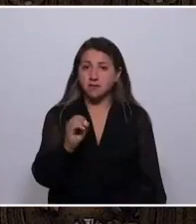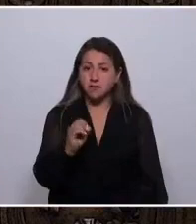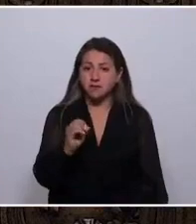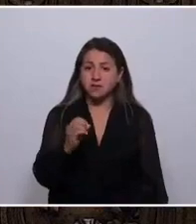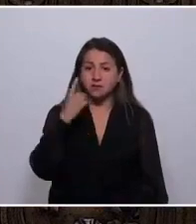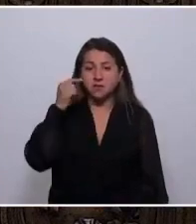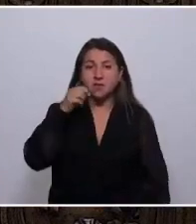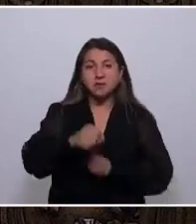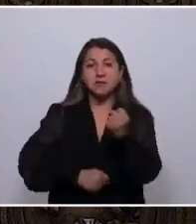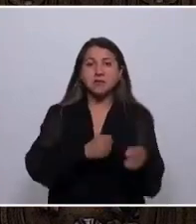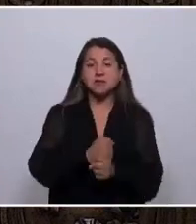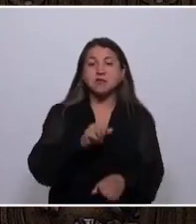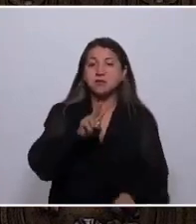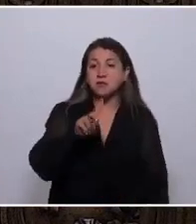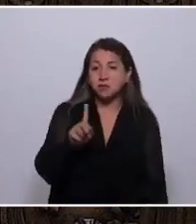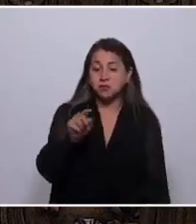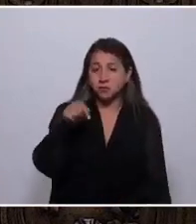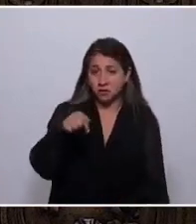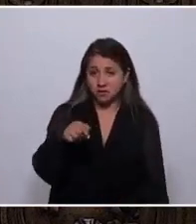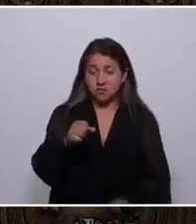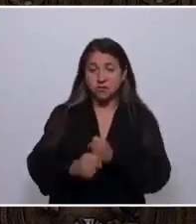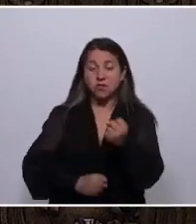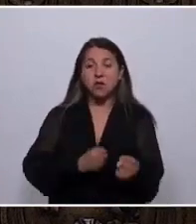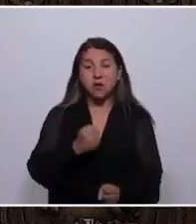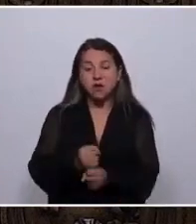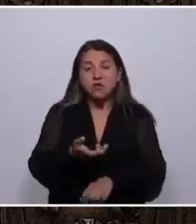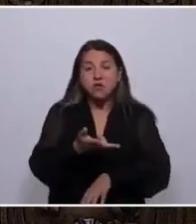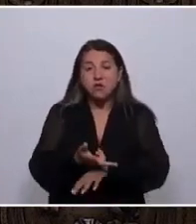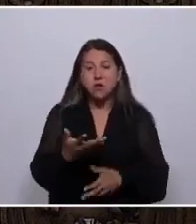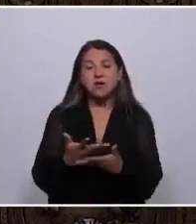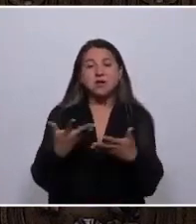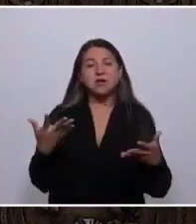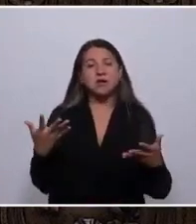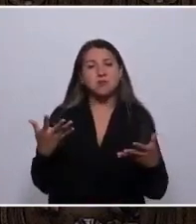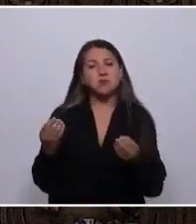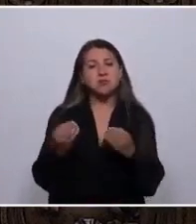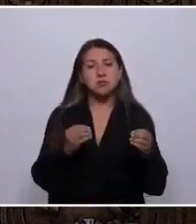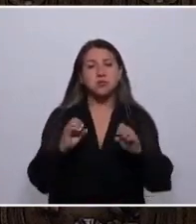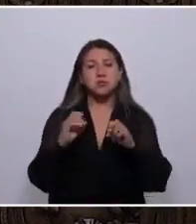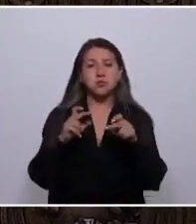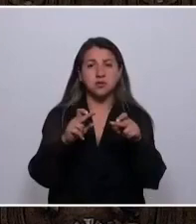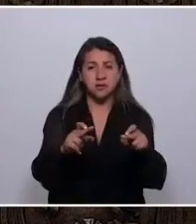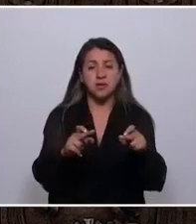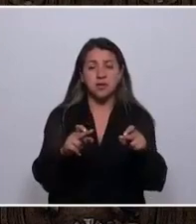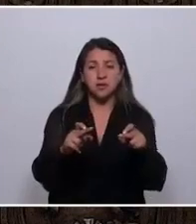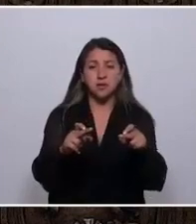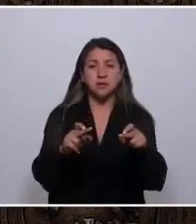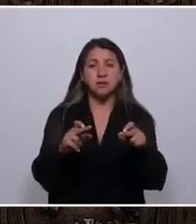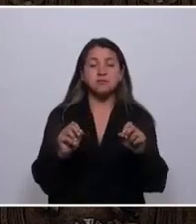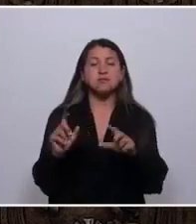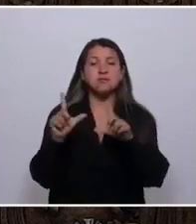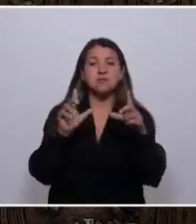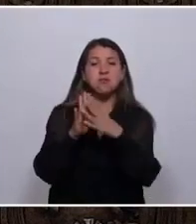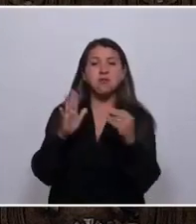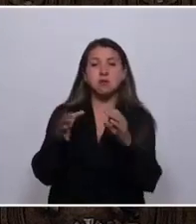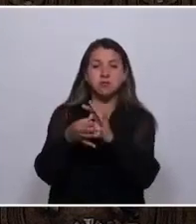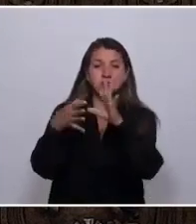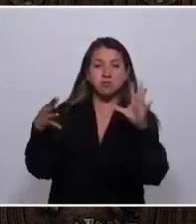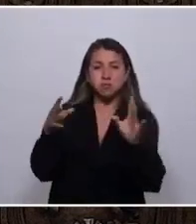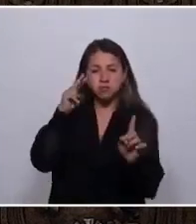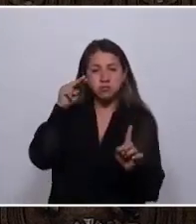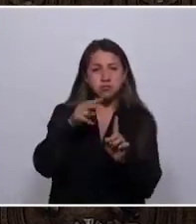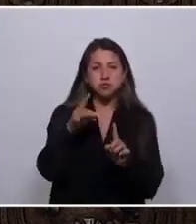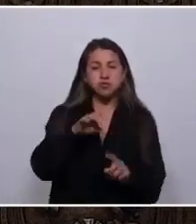este siglo XXI, en esta década, tenemos la enorme oportunidad de desprendernos del modelo y la mirada centralista